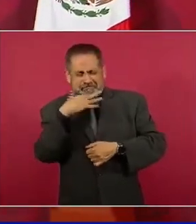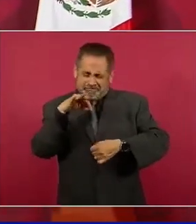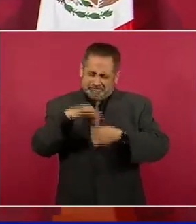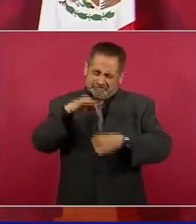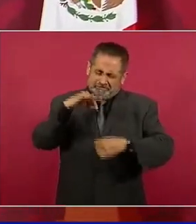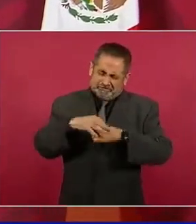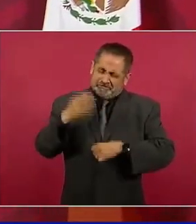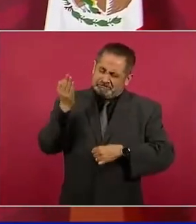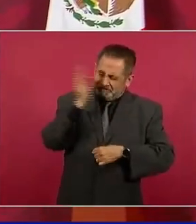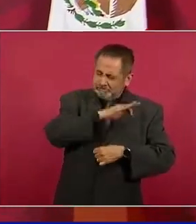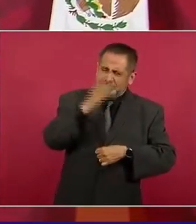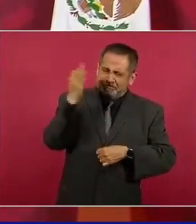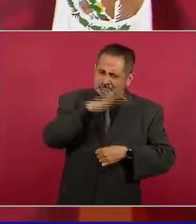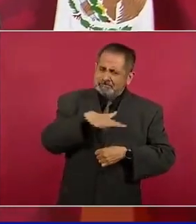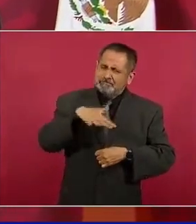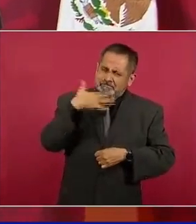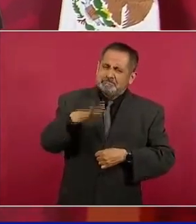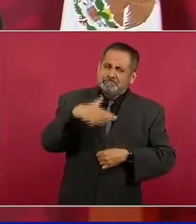electorales.